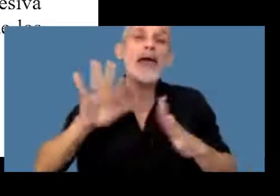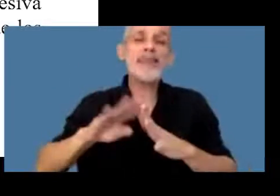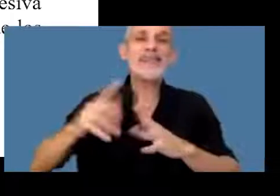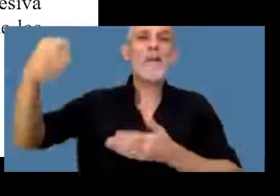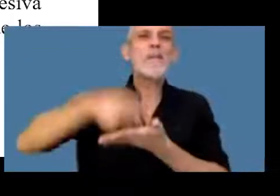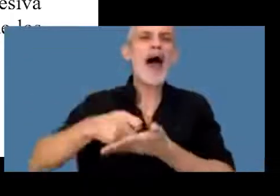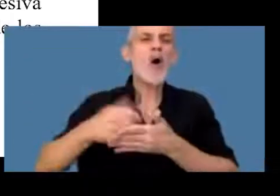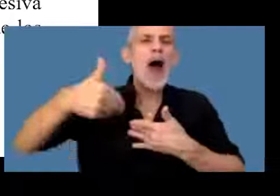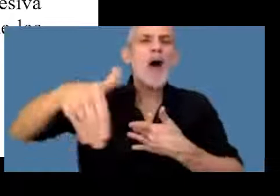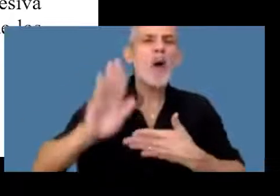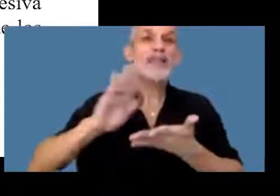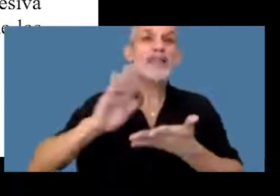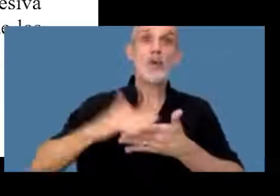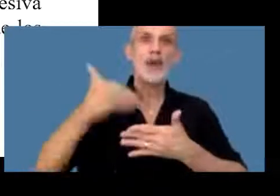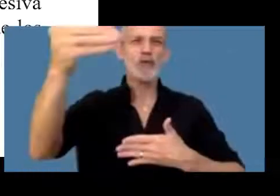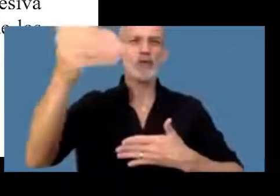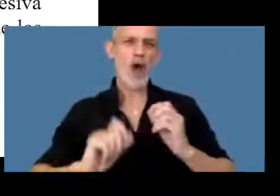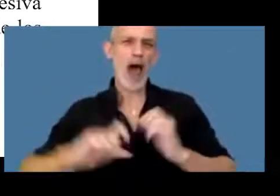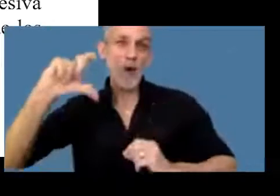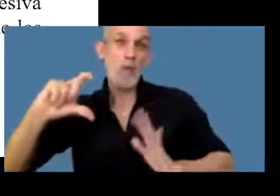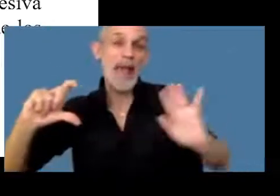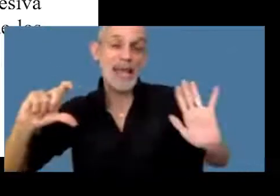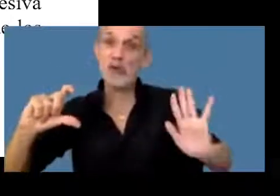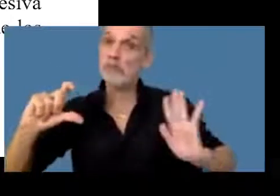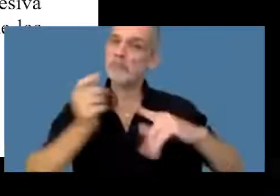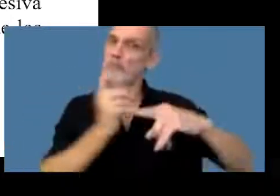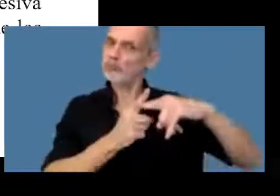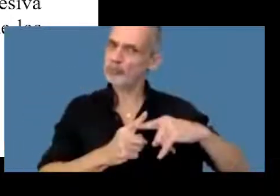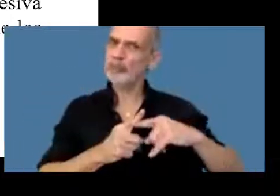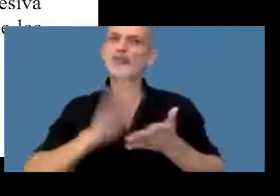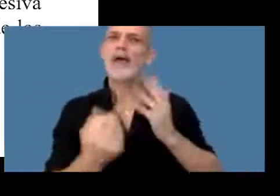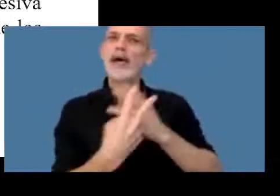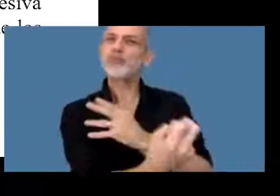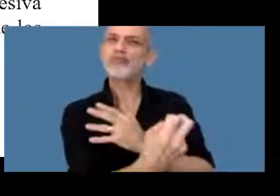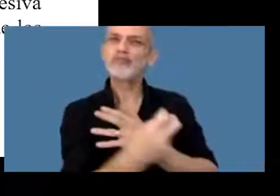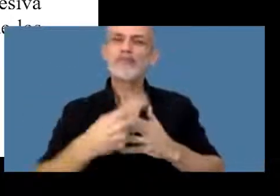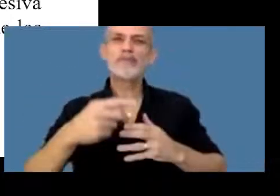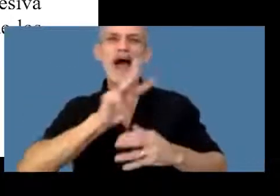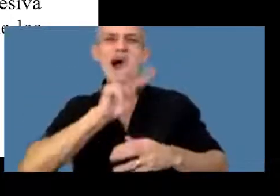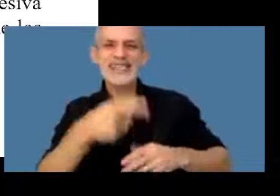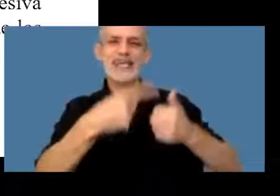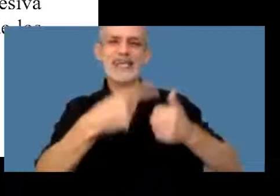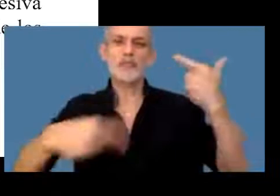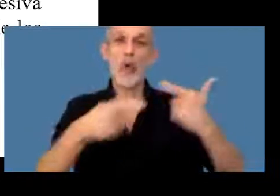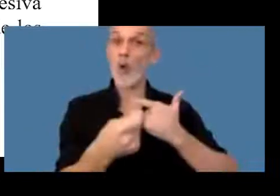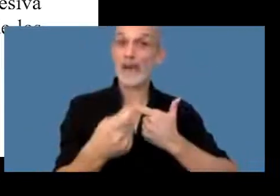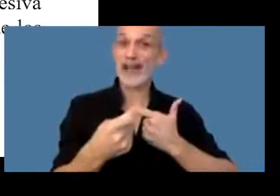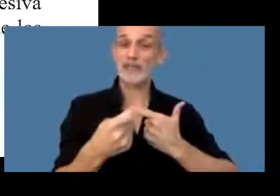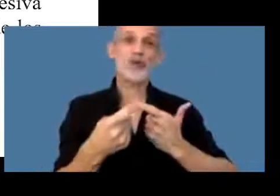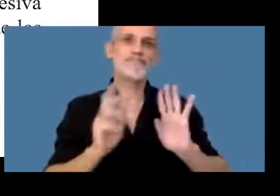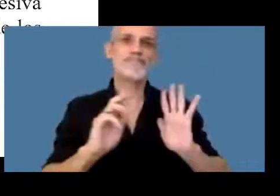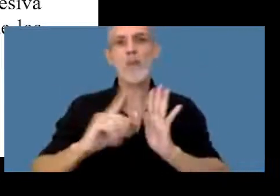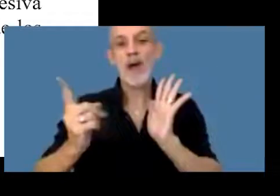no remunerativo los efectos del cálculo de aportes y contribuciones, pero fíjense que el decreto fue